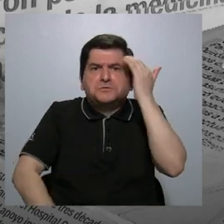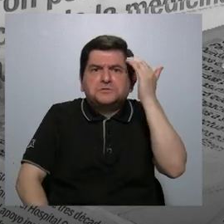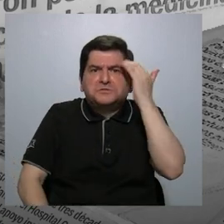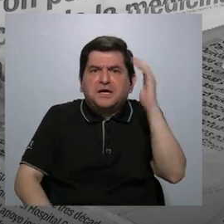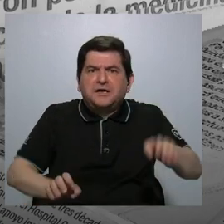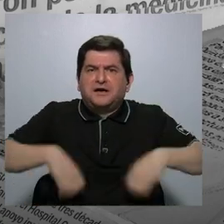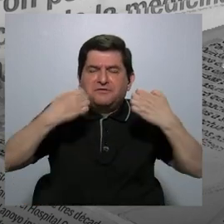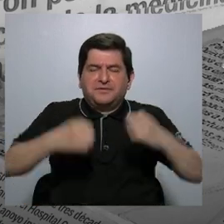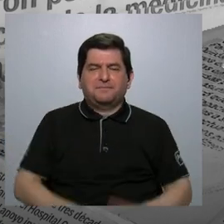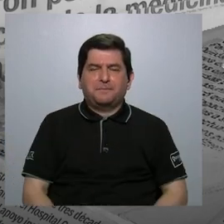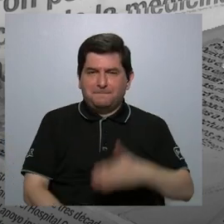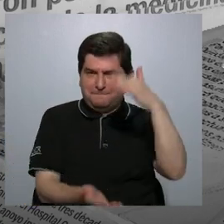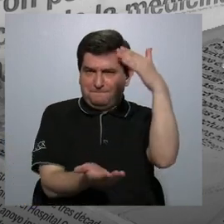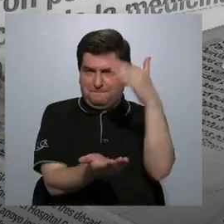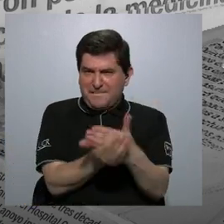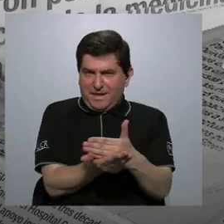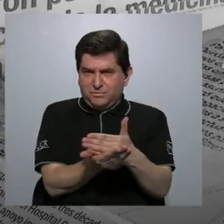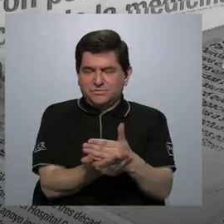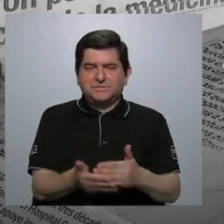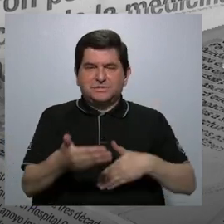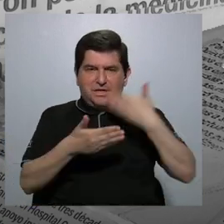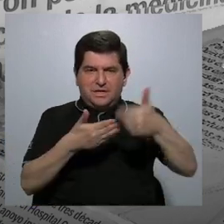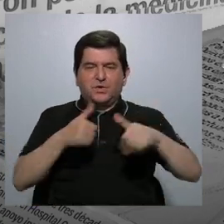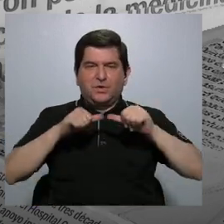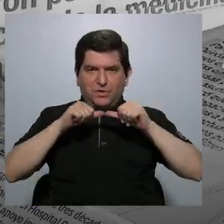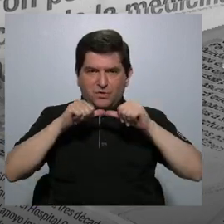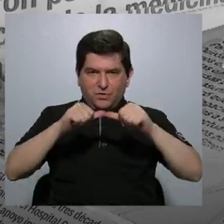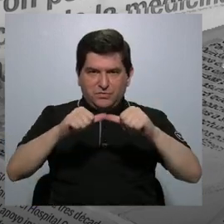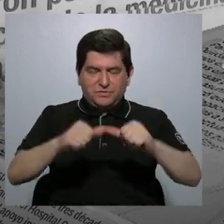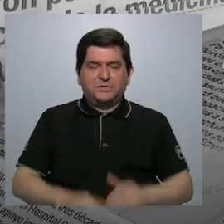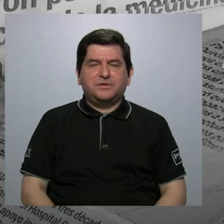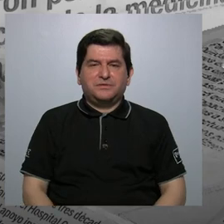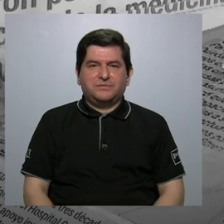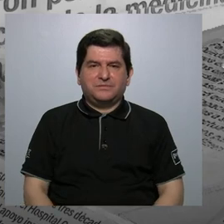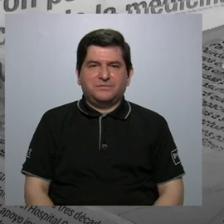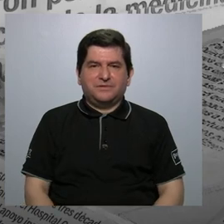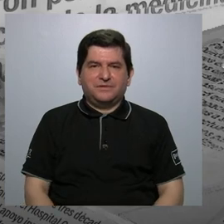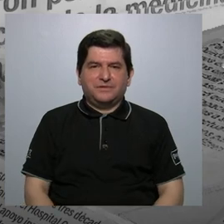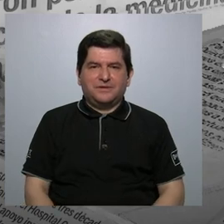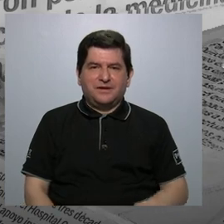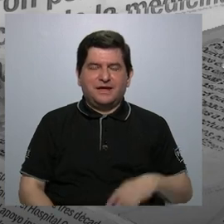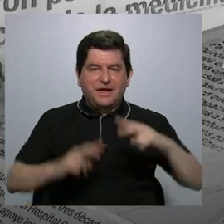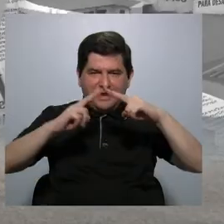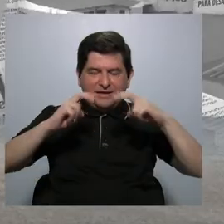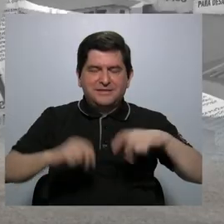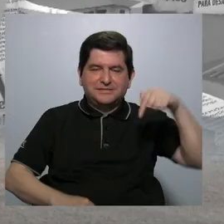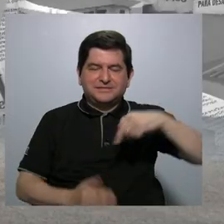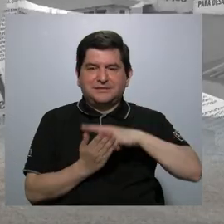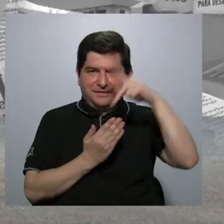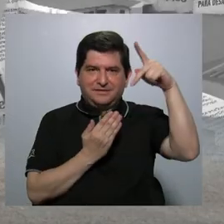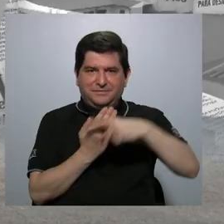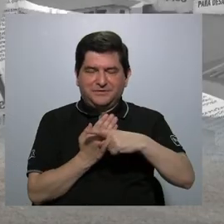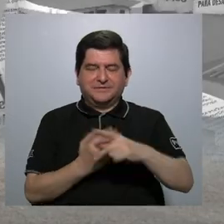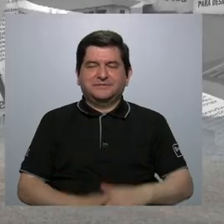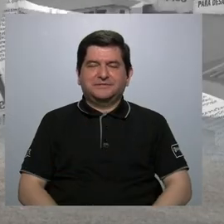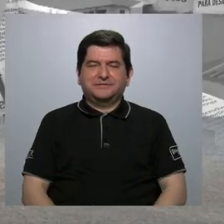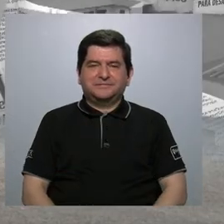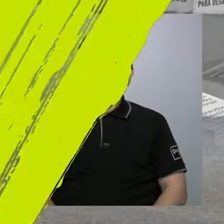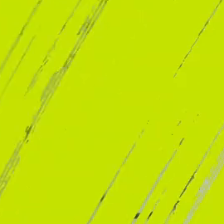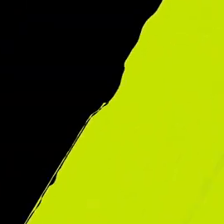conocen de eso. Vamos a hacer una pausa y enseguida continuamos con más de lo que importa.